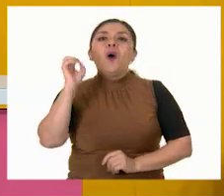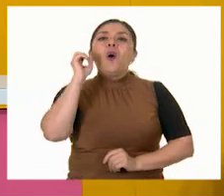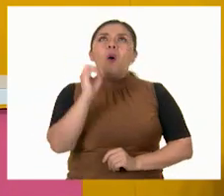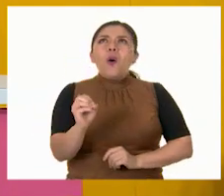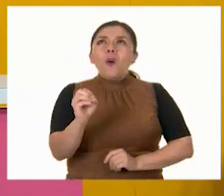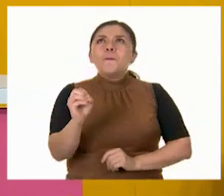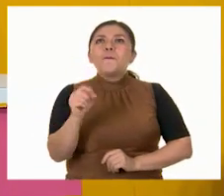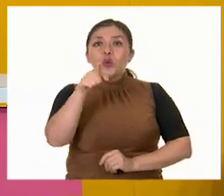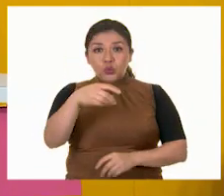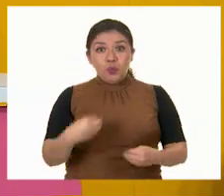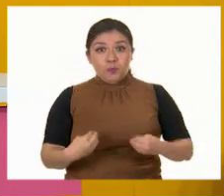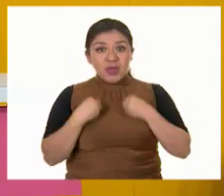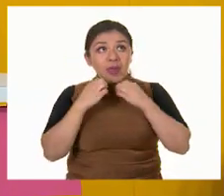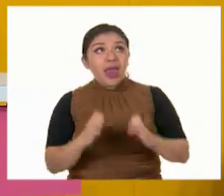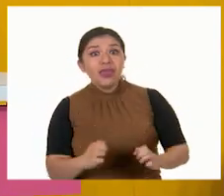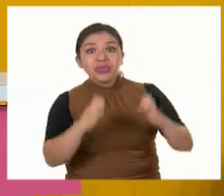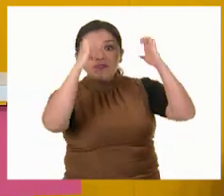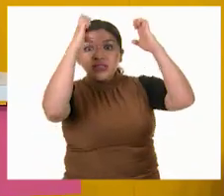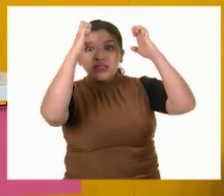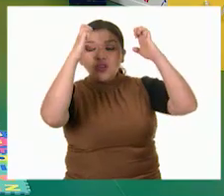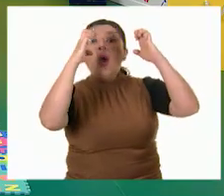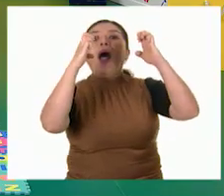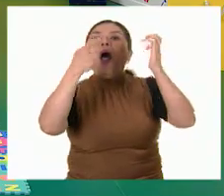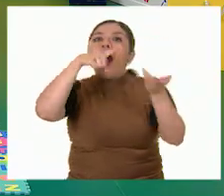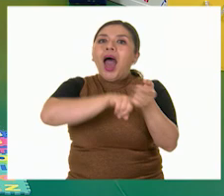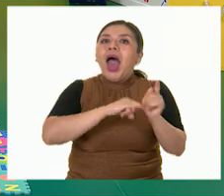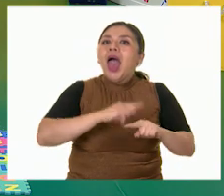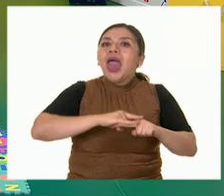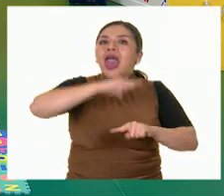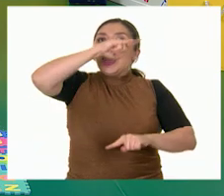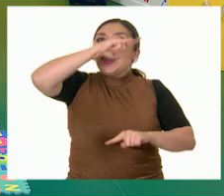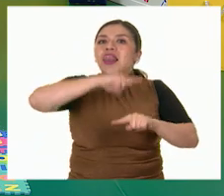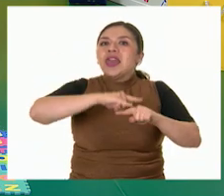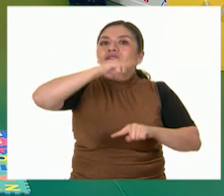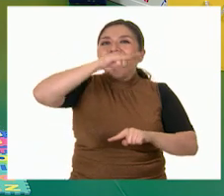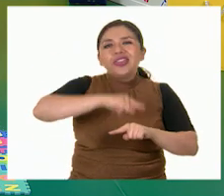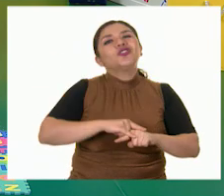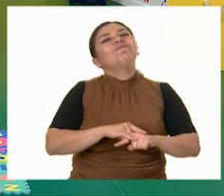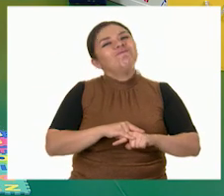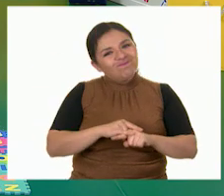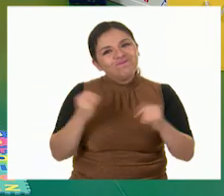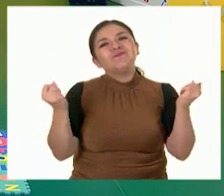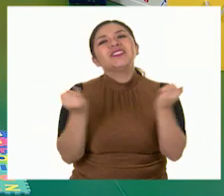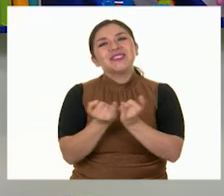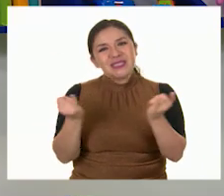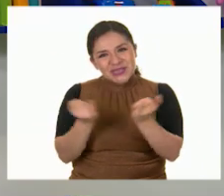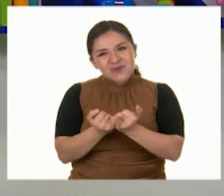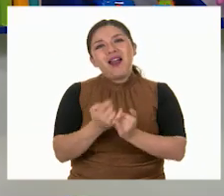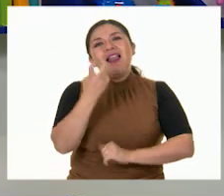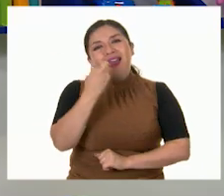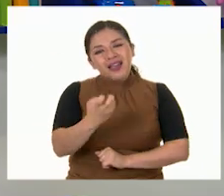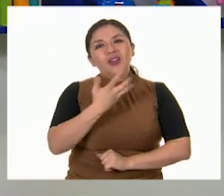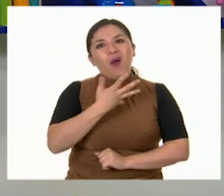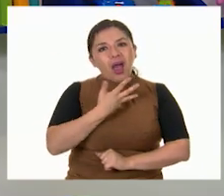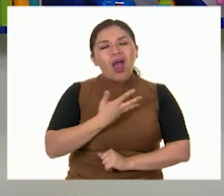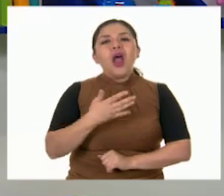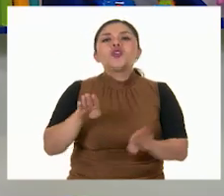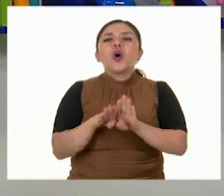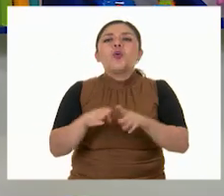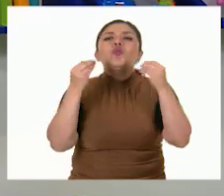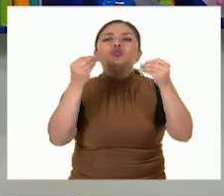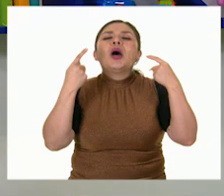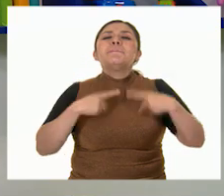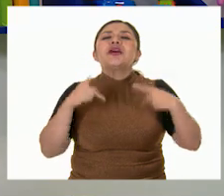tal vez vives en un edificio, en el elevador. Claro, por supuesto. También hay lugares de uso